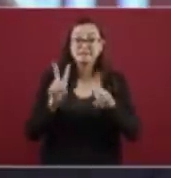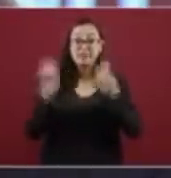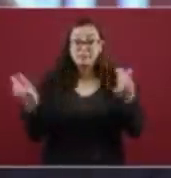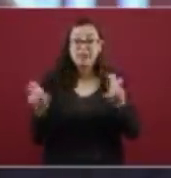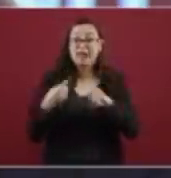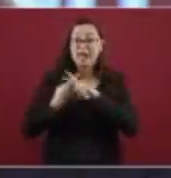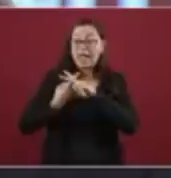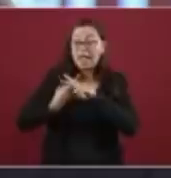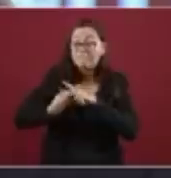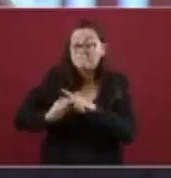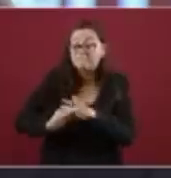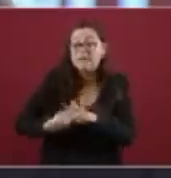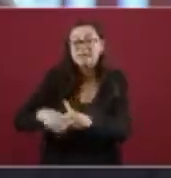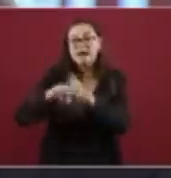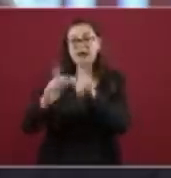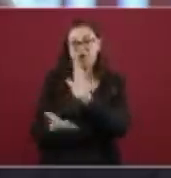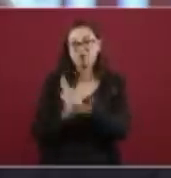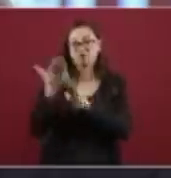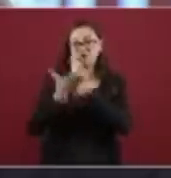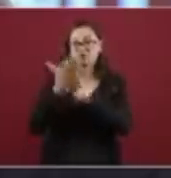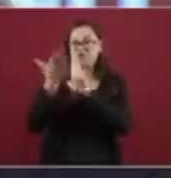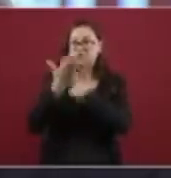obra.